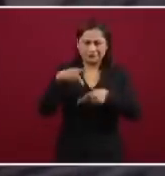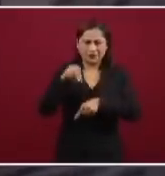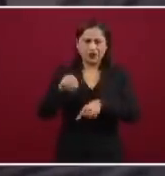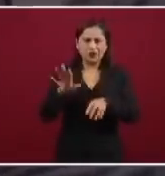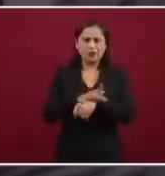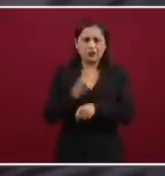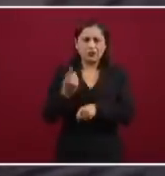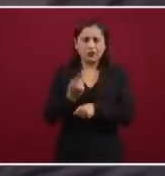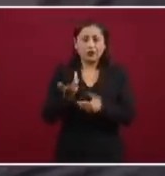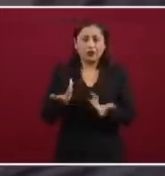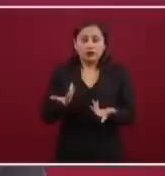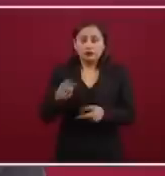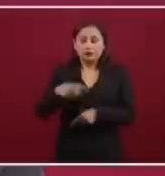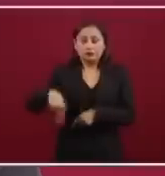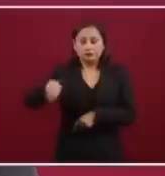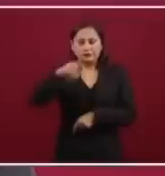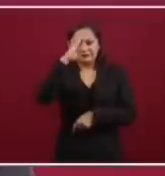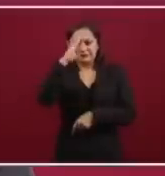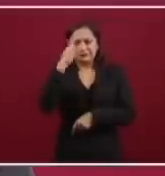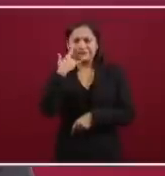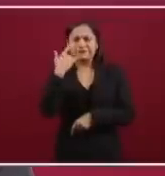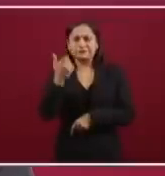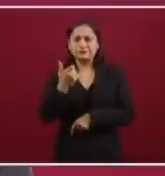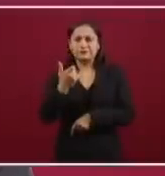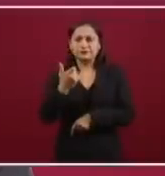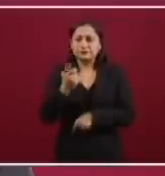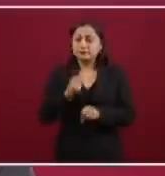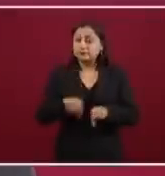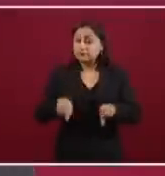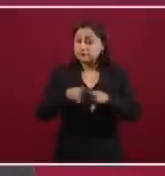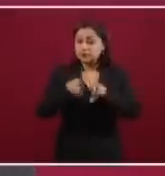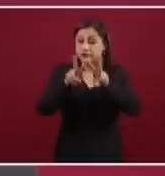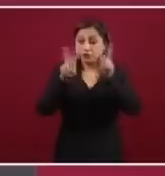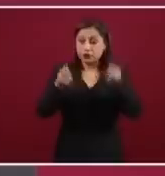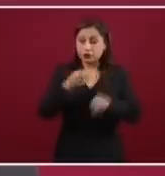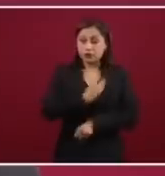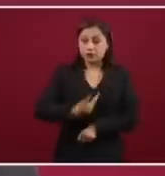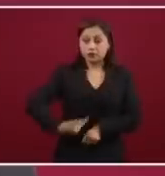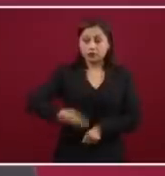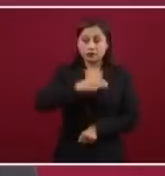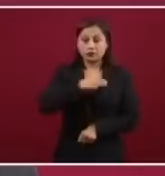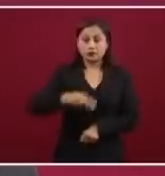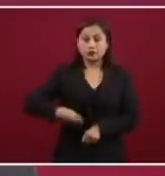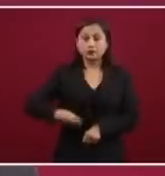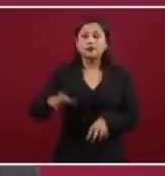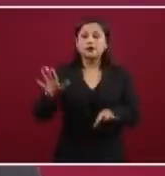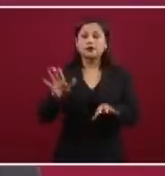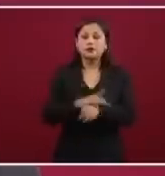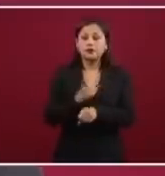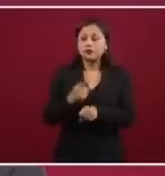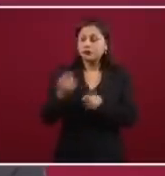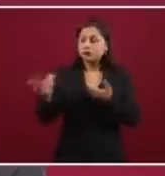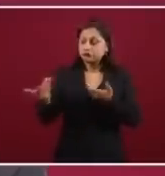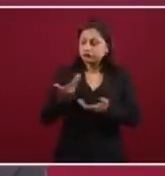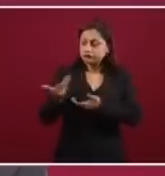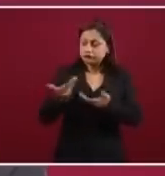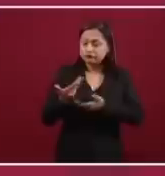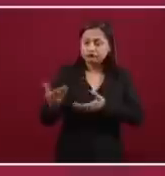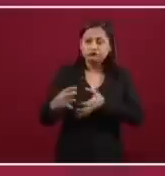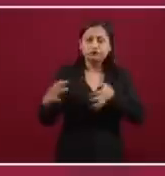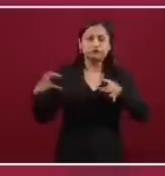Y esto se da también en el caso de presidentes municipales. Bueno, porque somos gobernantes y tenemos